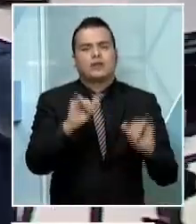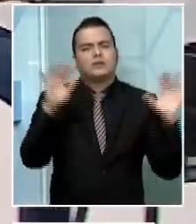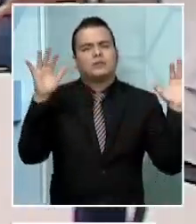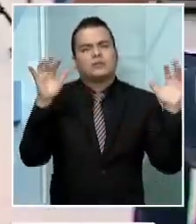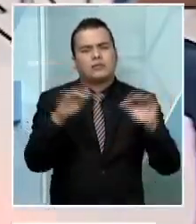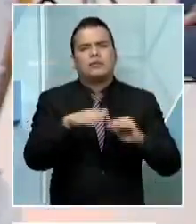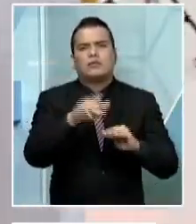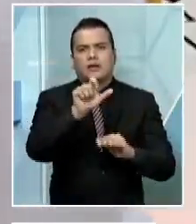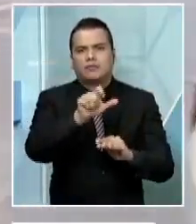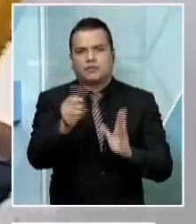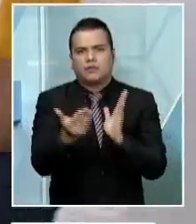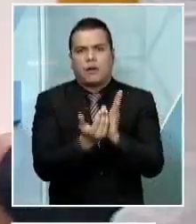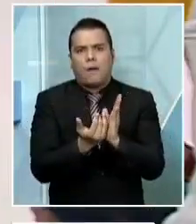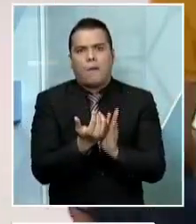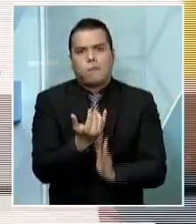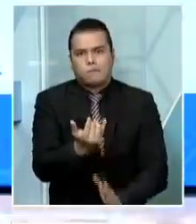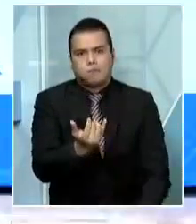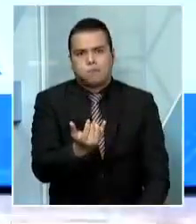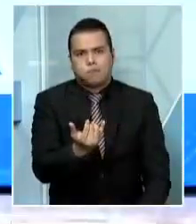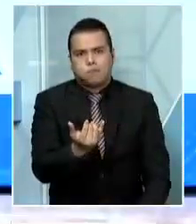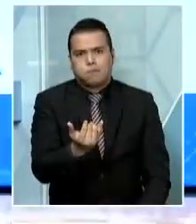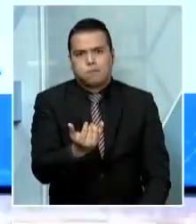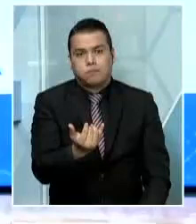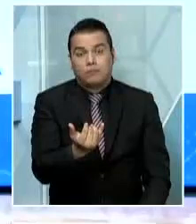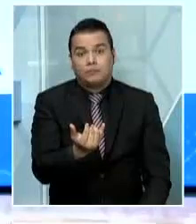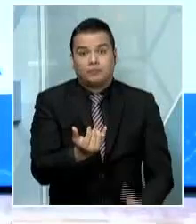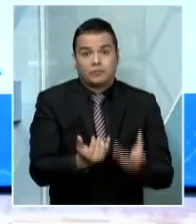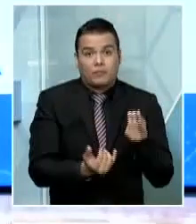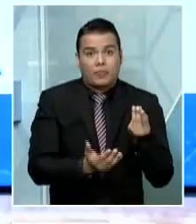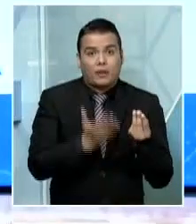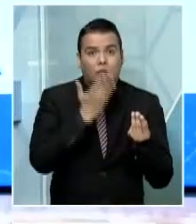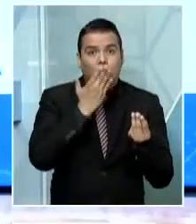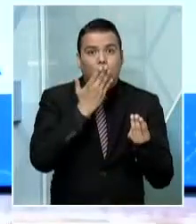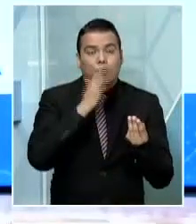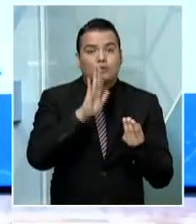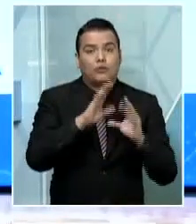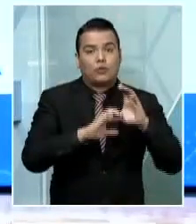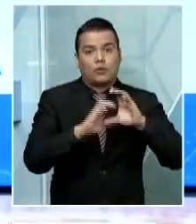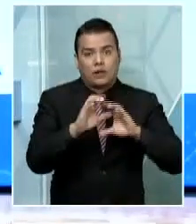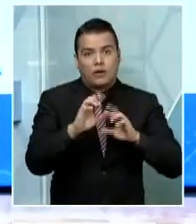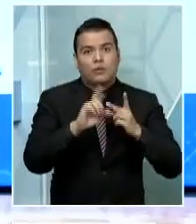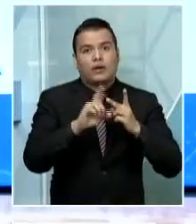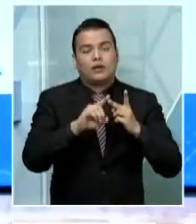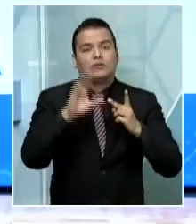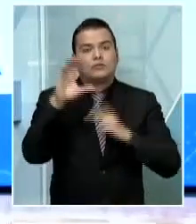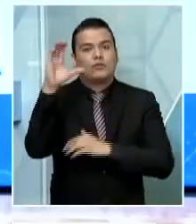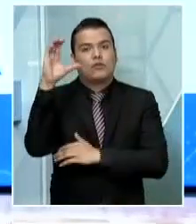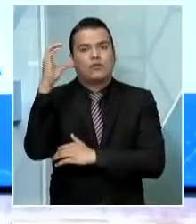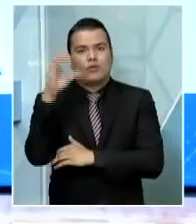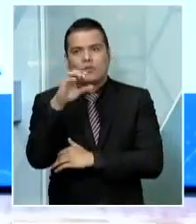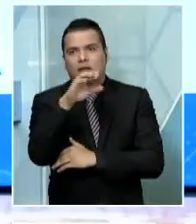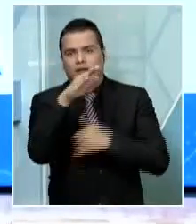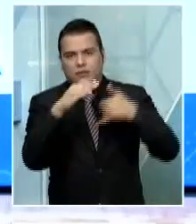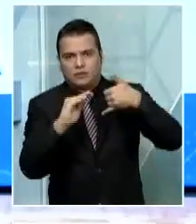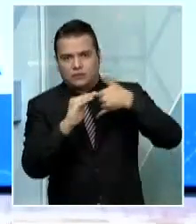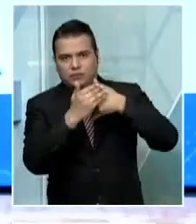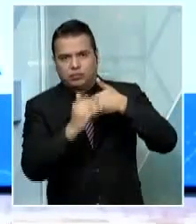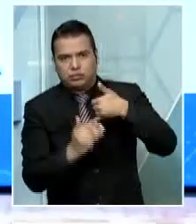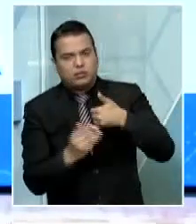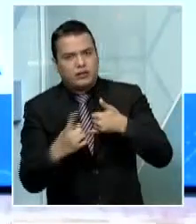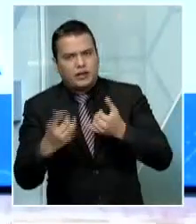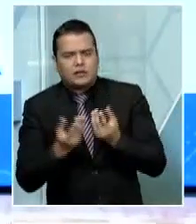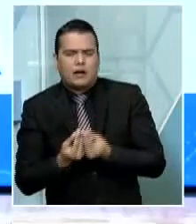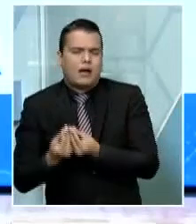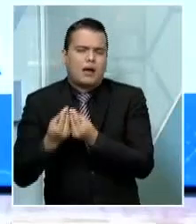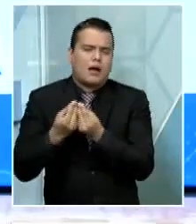mayor número de estudiantes. Indígenas provenientes del Cauca y el macizo colombiano realizarán una gran movilización cuyo destino final